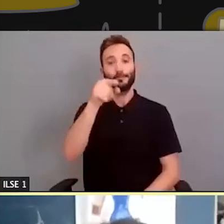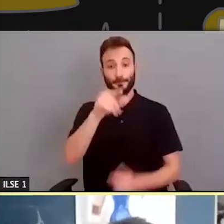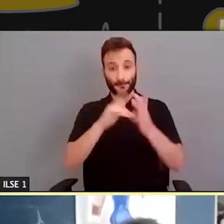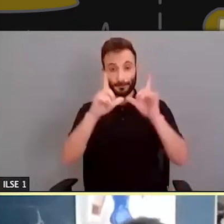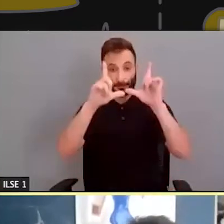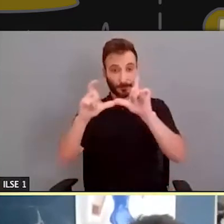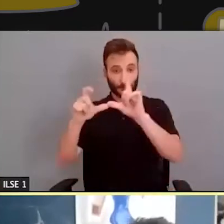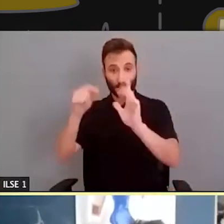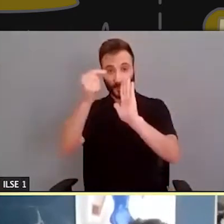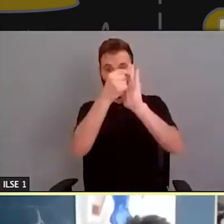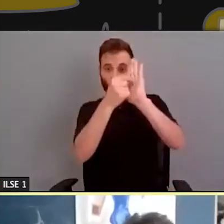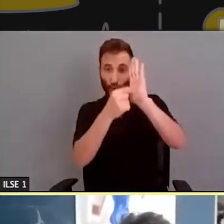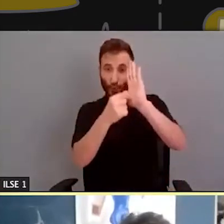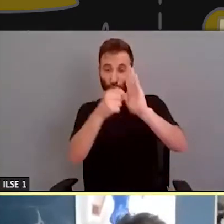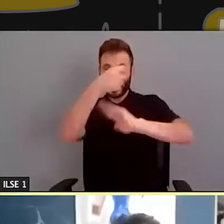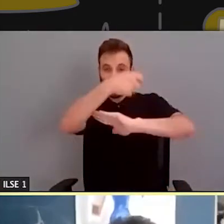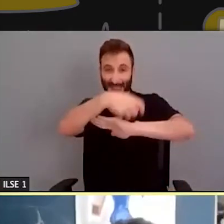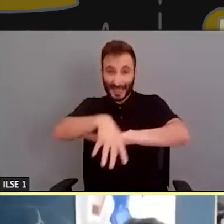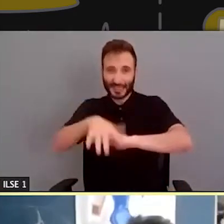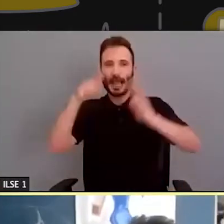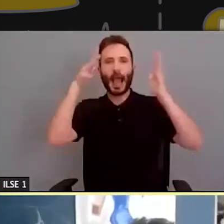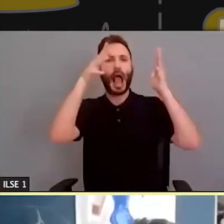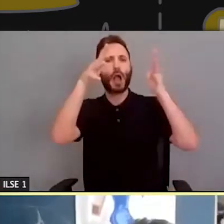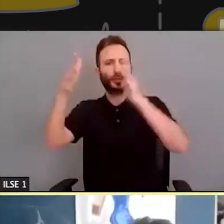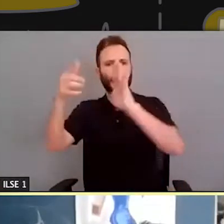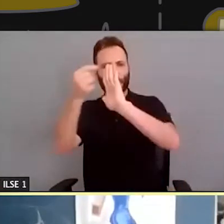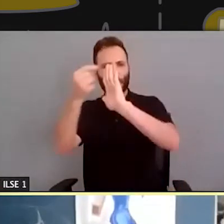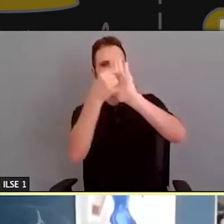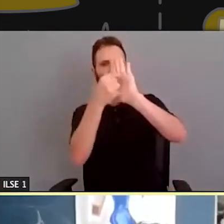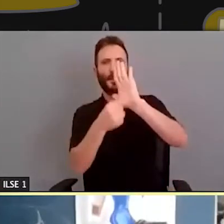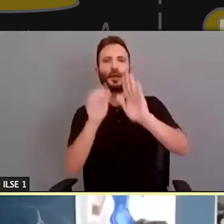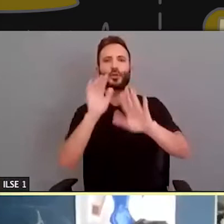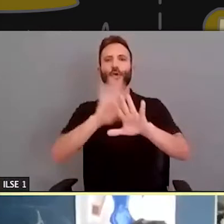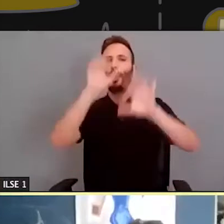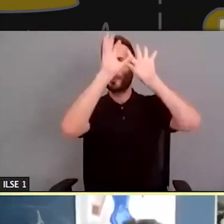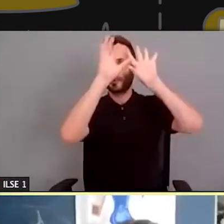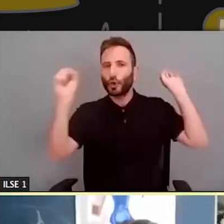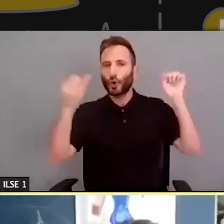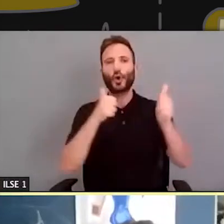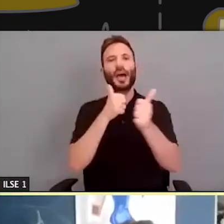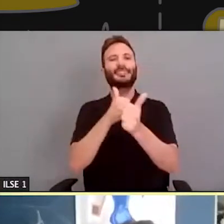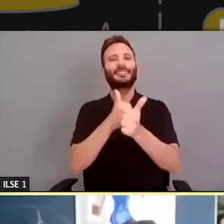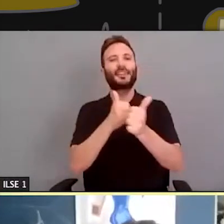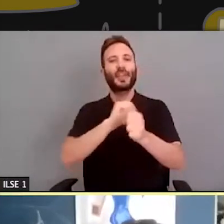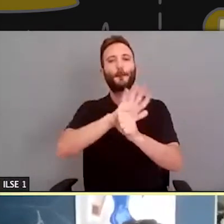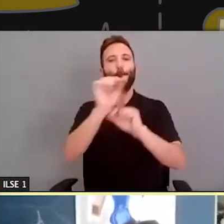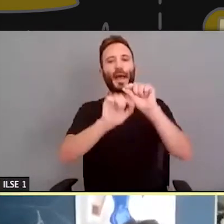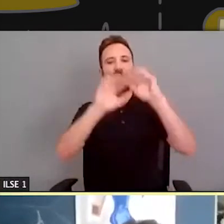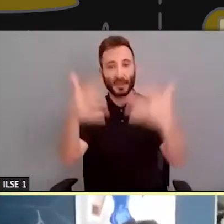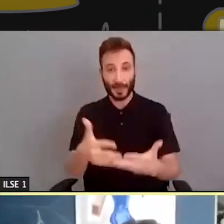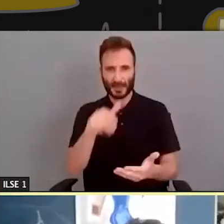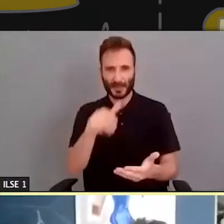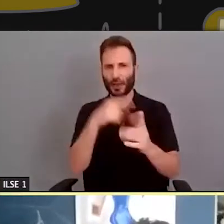en varios ejes estas recomendaciones, en los protocolos de asistencia en las pandemias, qué es lo que